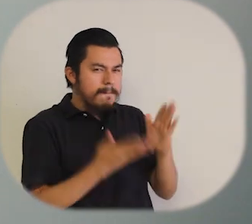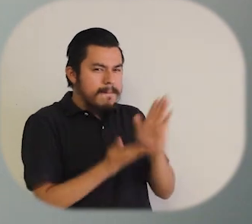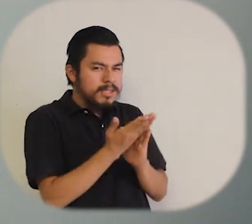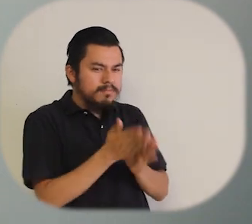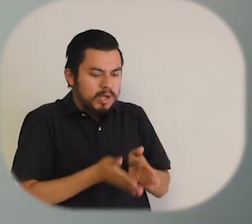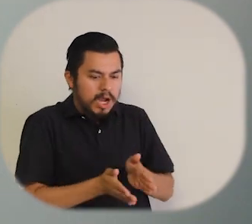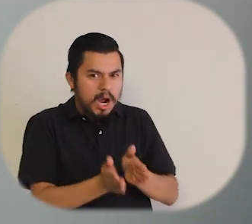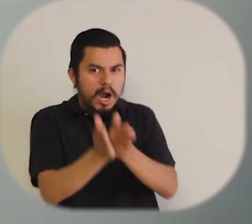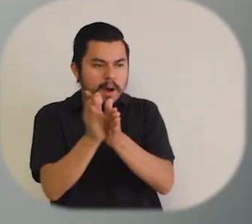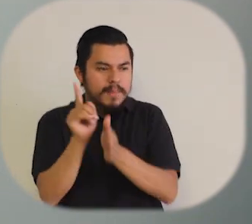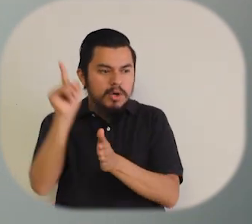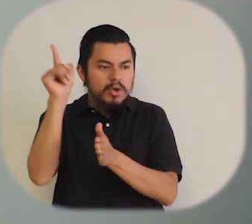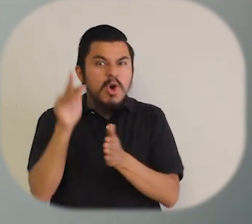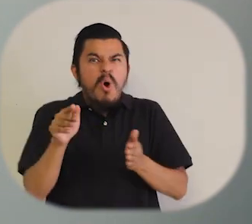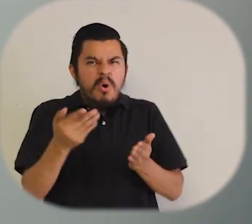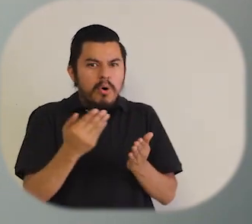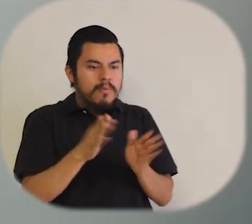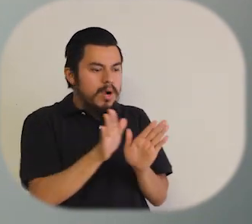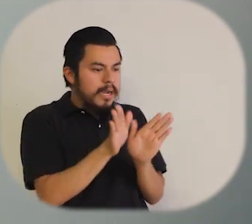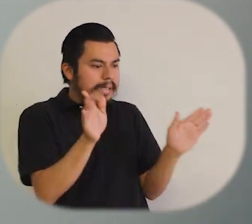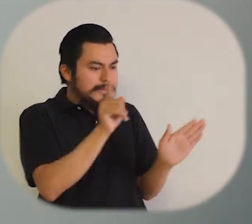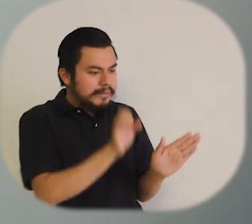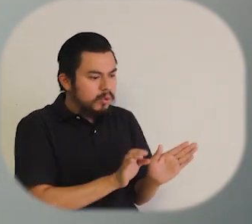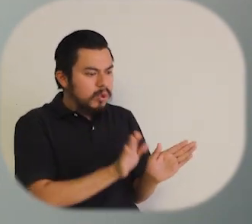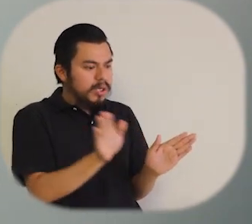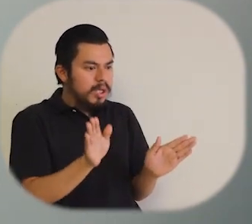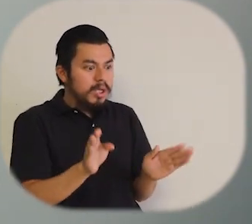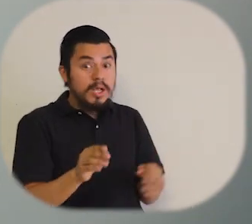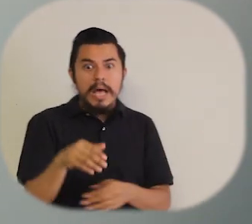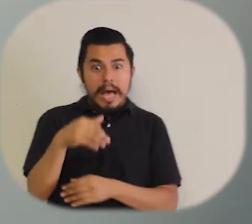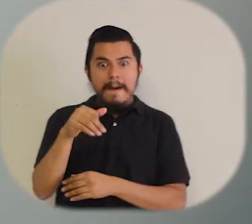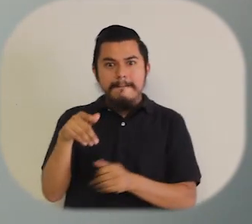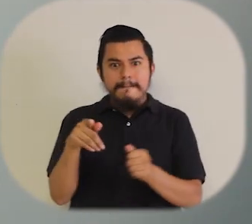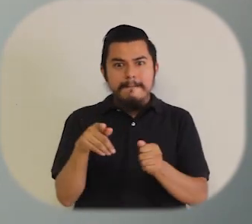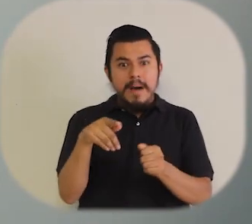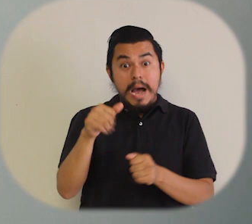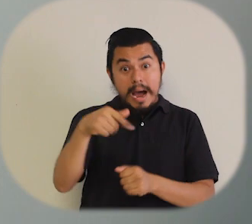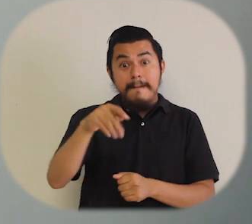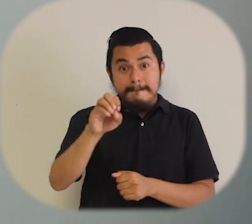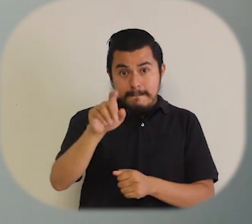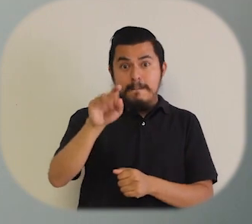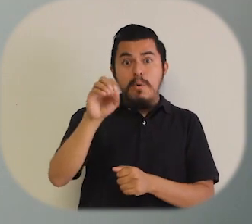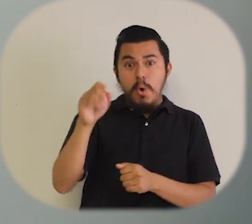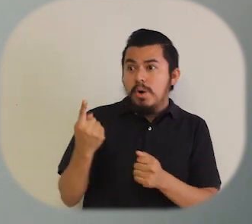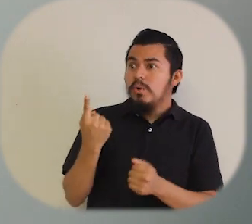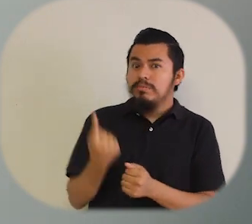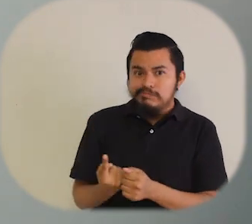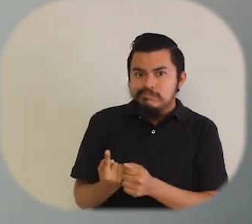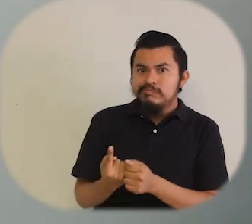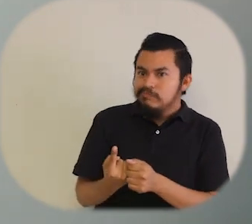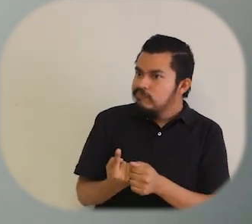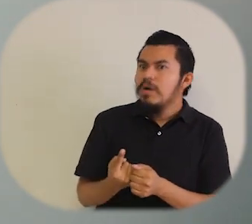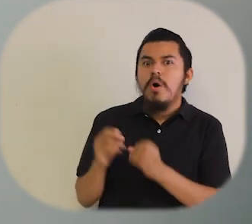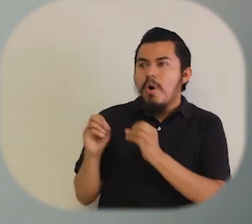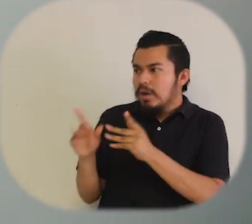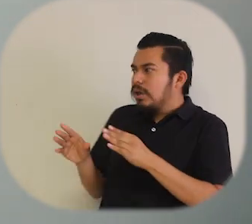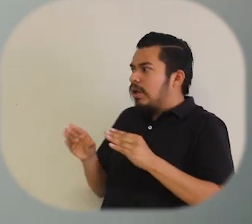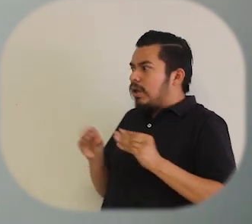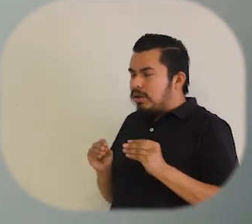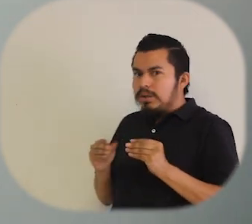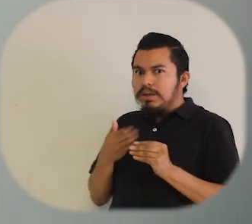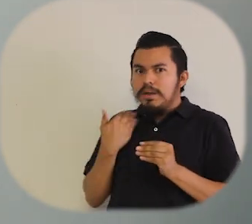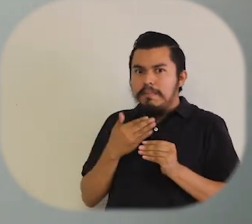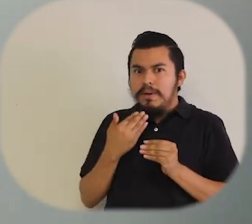Jesús es el Cristo. Y ahora cambia el mensaje del apóstol apóstol Apolos, y ahora es que él